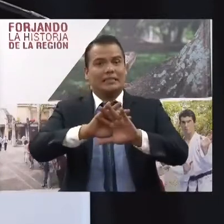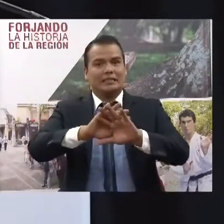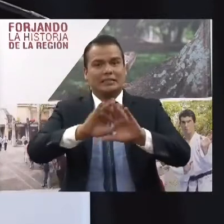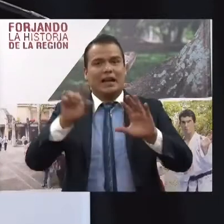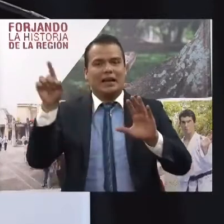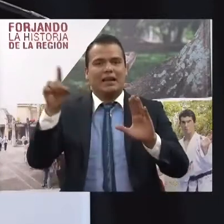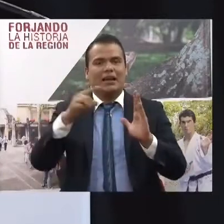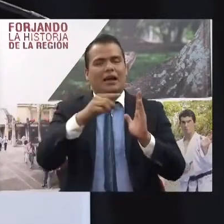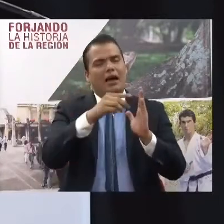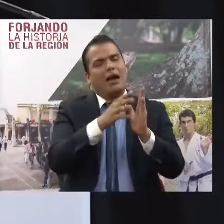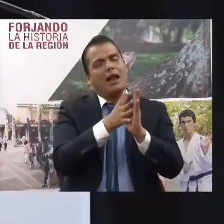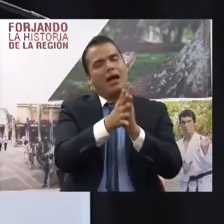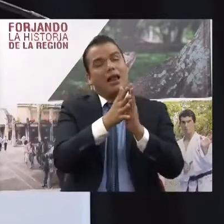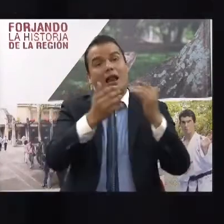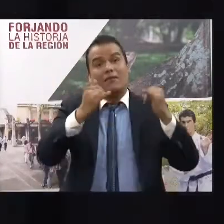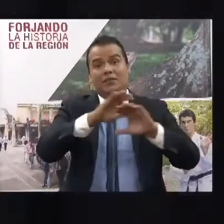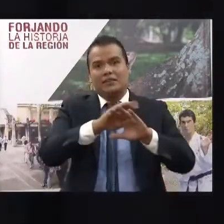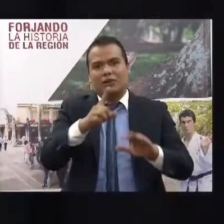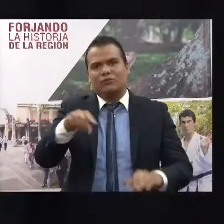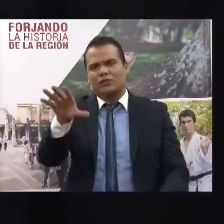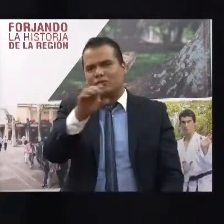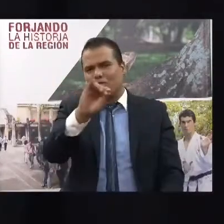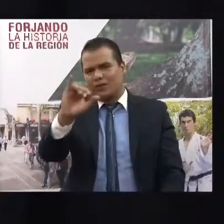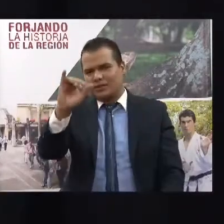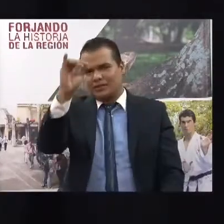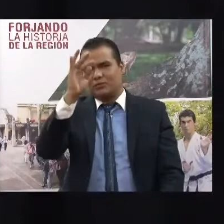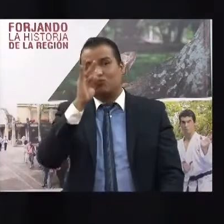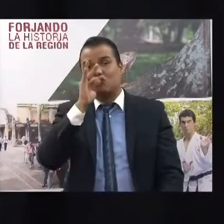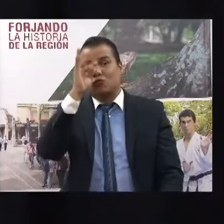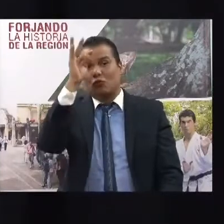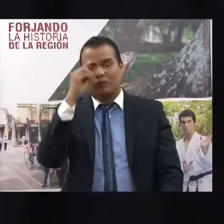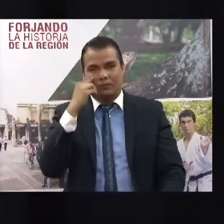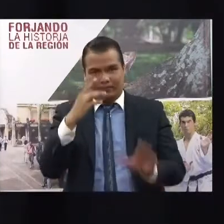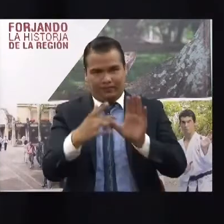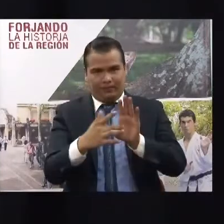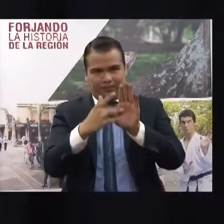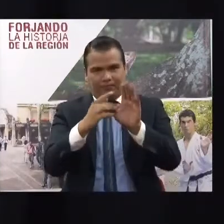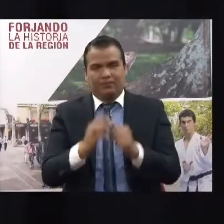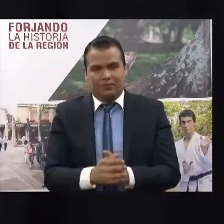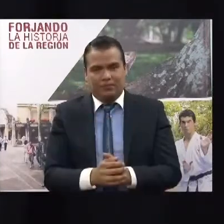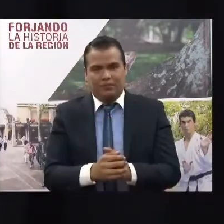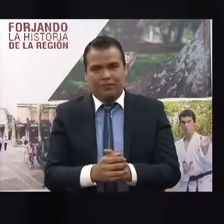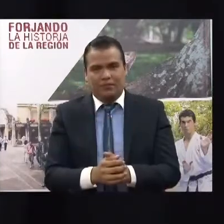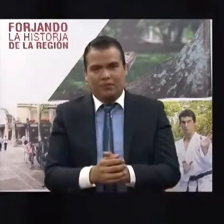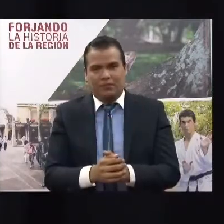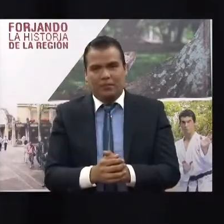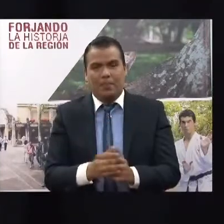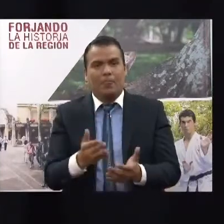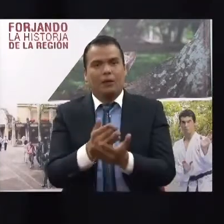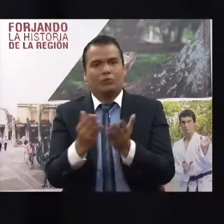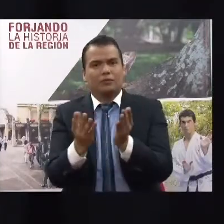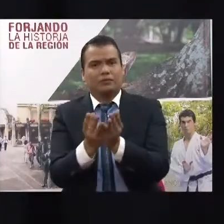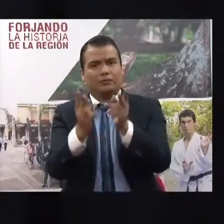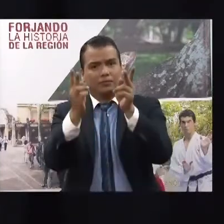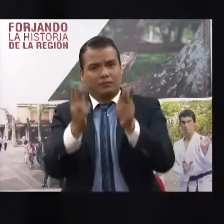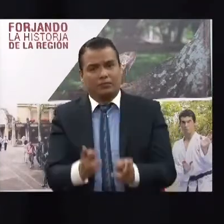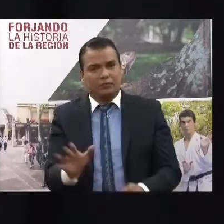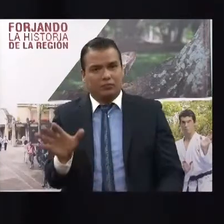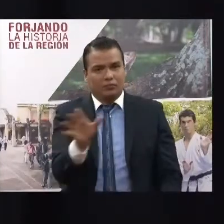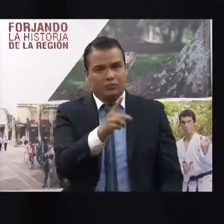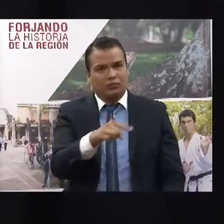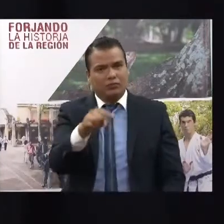lectura. Adelante, señor rector. Estimados graduandos, juráis y prometéis a la sociedad